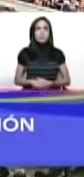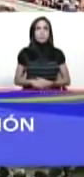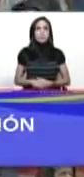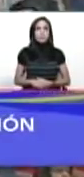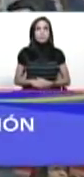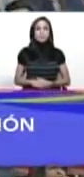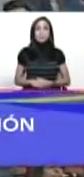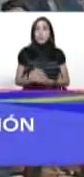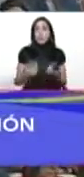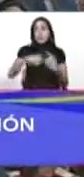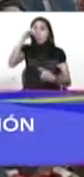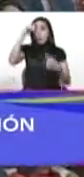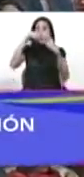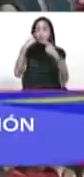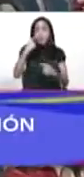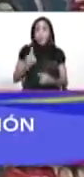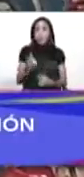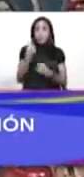Es una gran tarea.